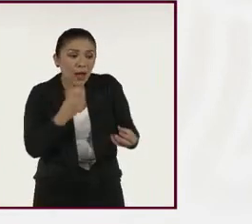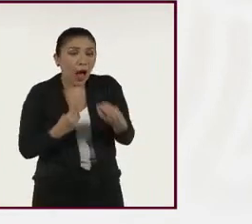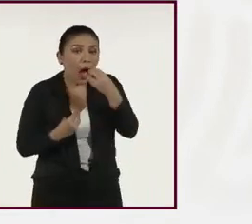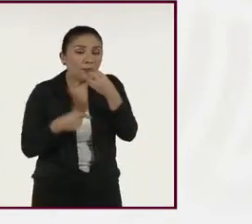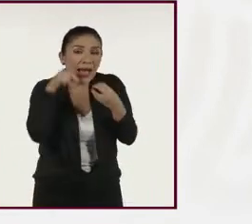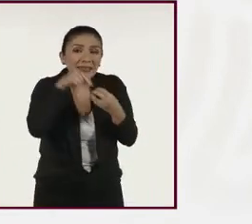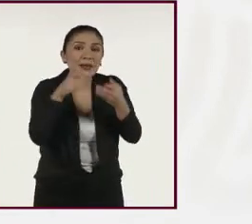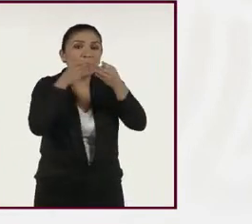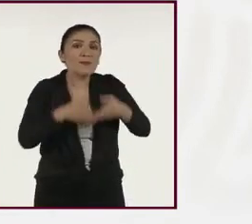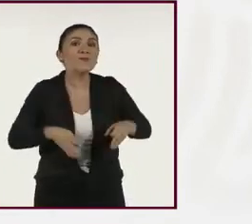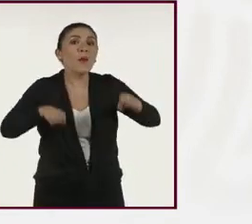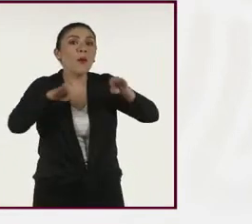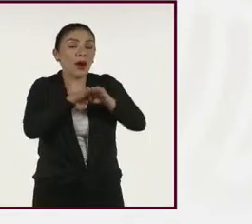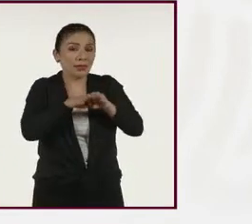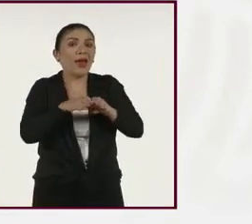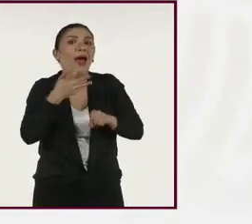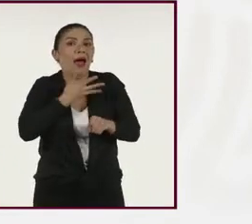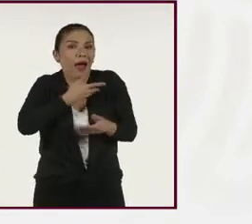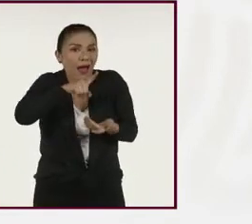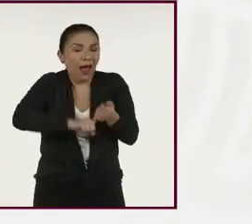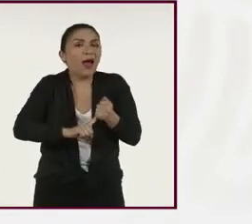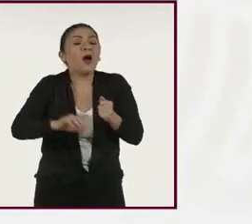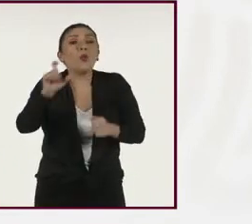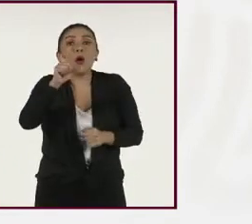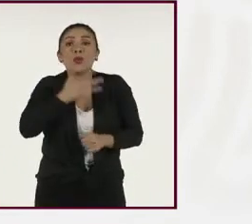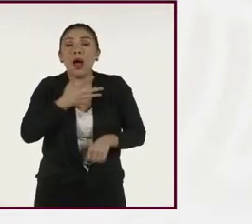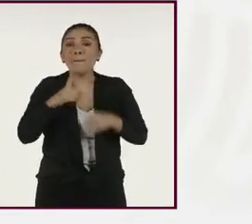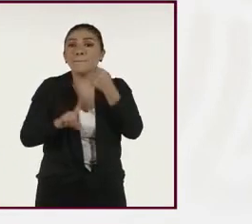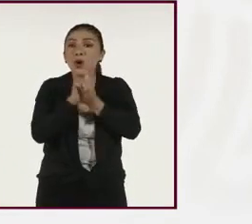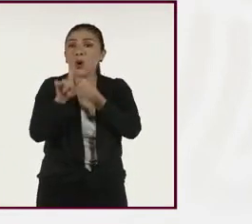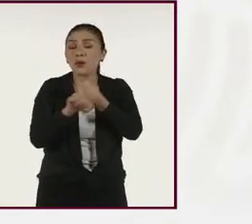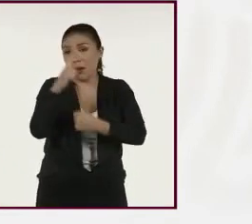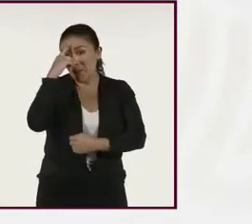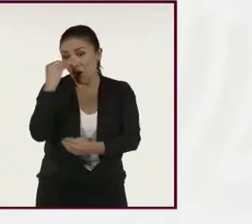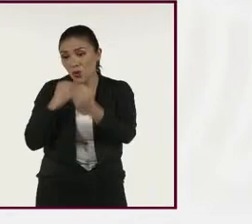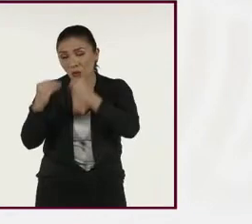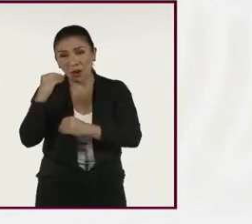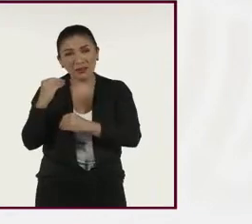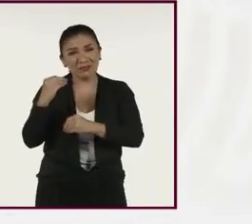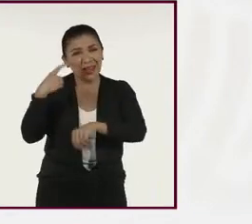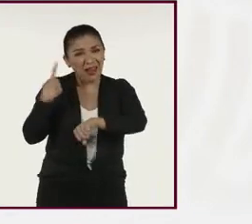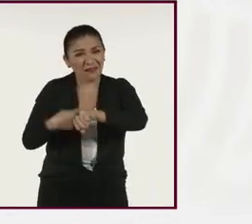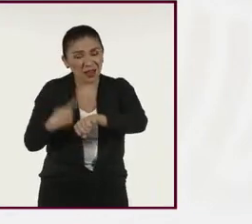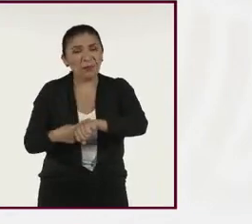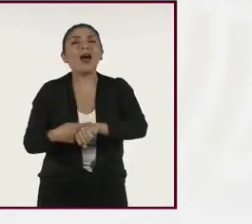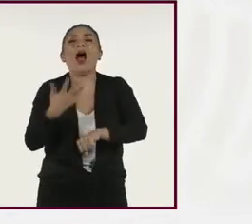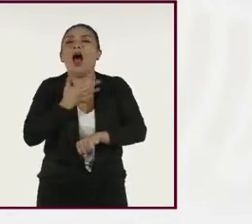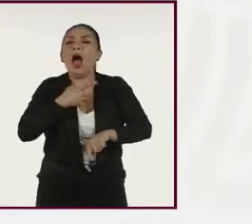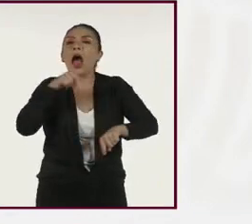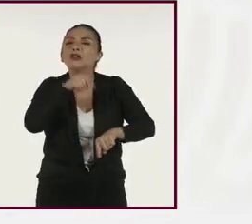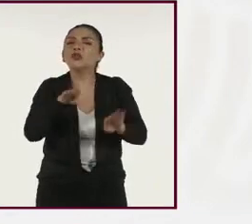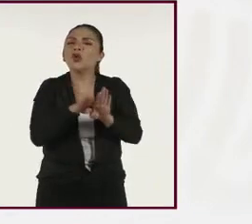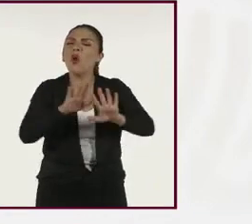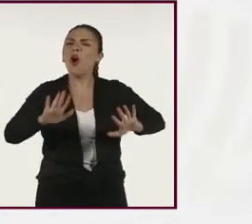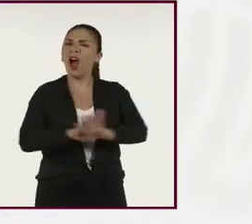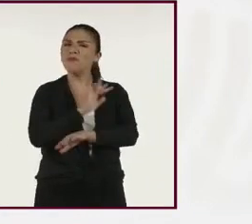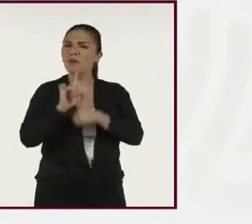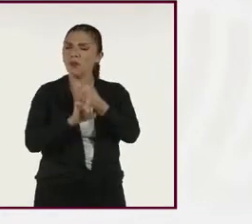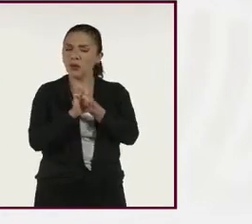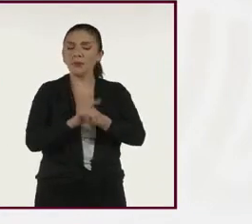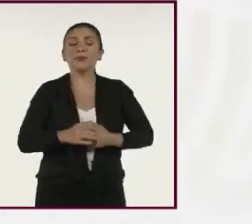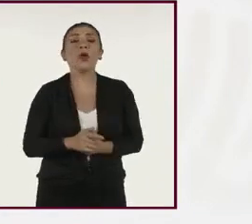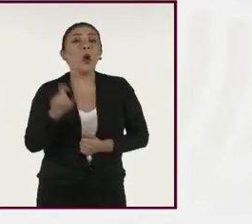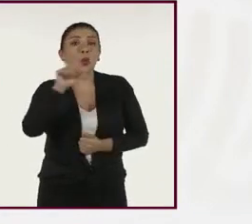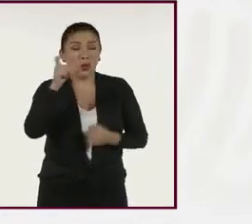punto fundamental que está alterado en los trastornos de la conducta alimentaria. ¿Por qué? Cuando una persona cuenta